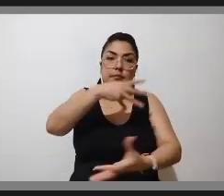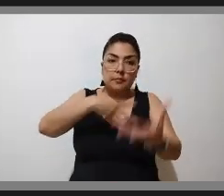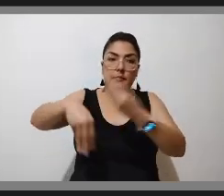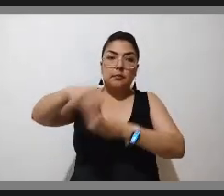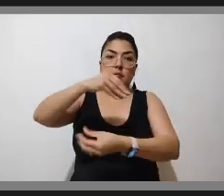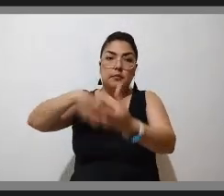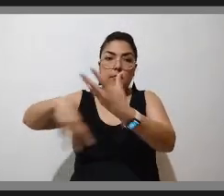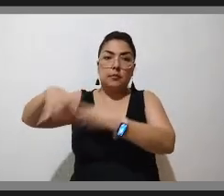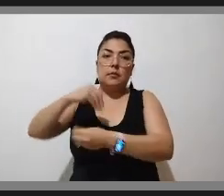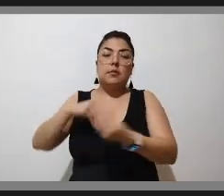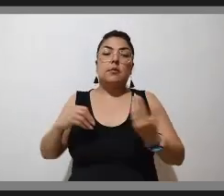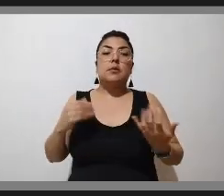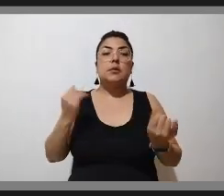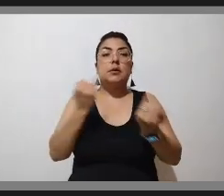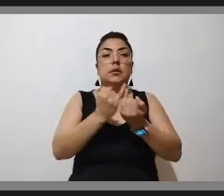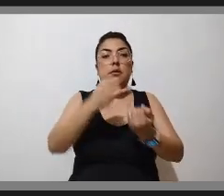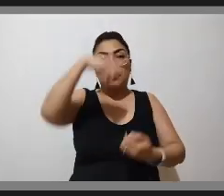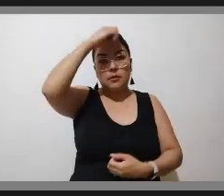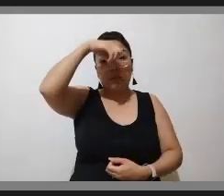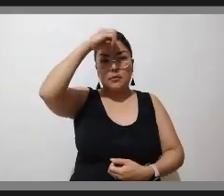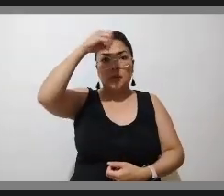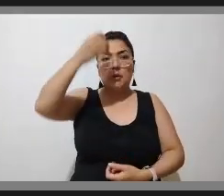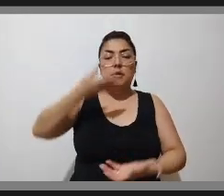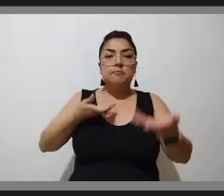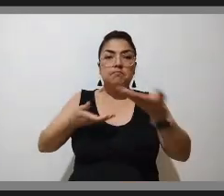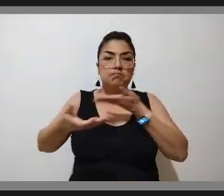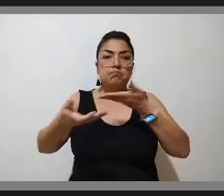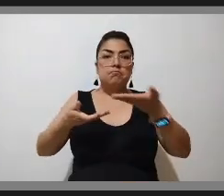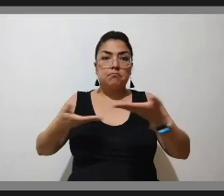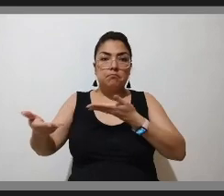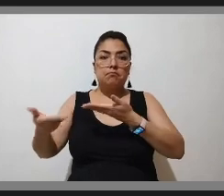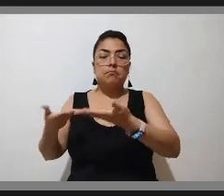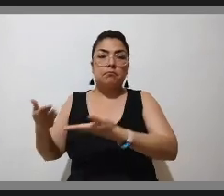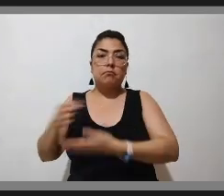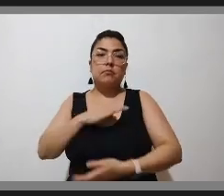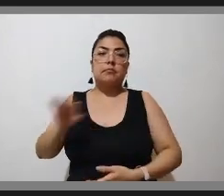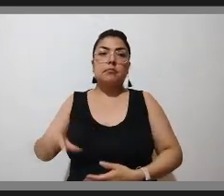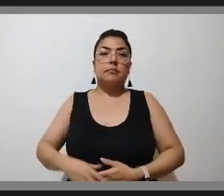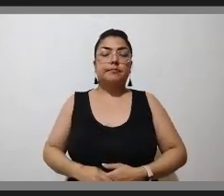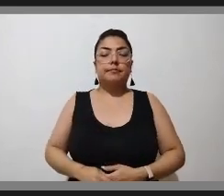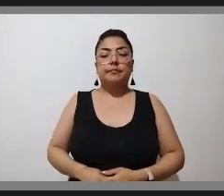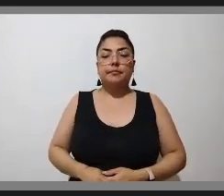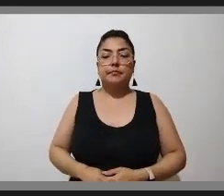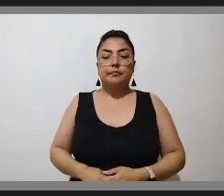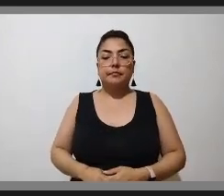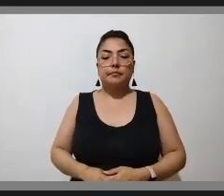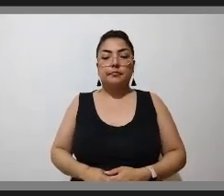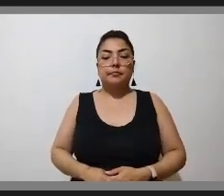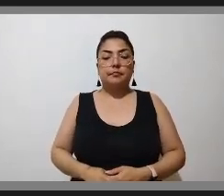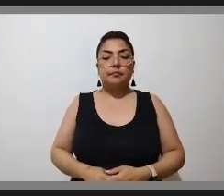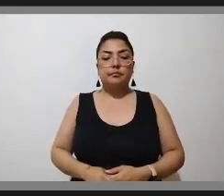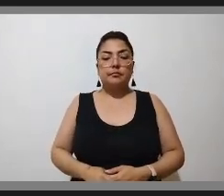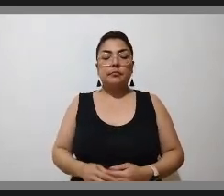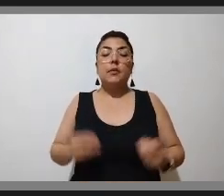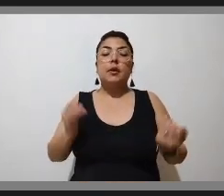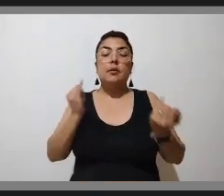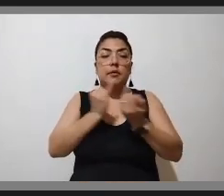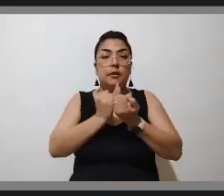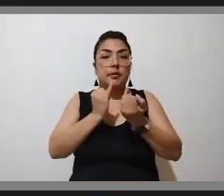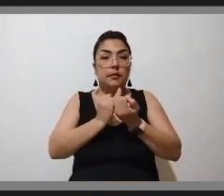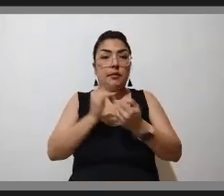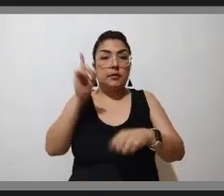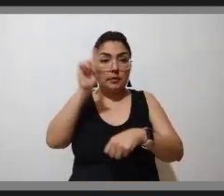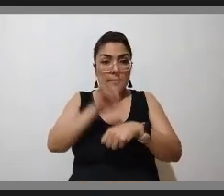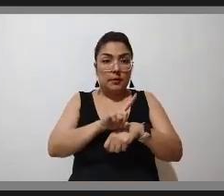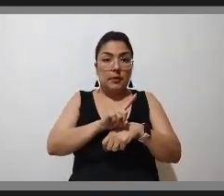pues de convivencia y de opinión con las personas que logren acompañarnos y que así gusten hacerlo. Y también vamos a realizar ese